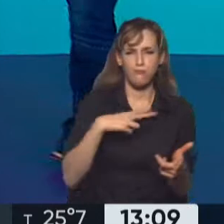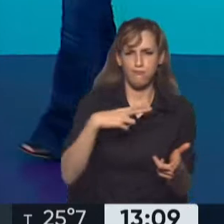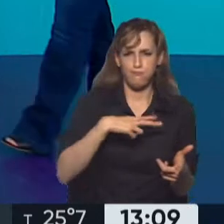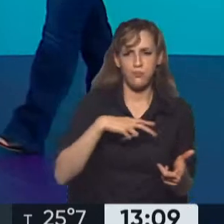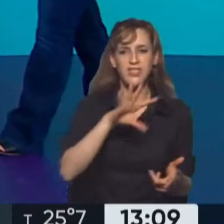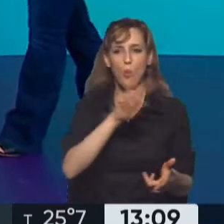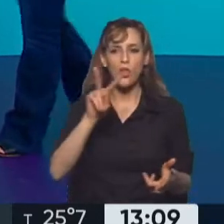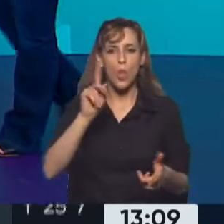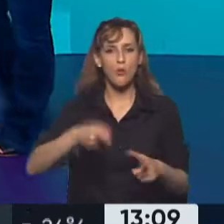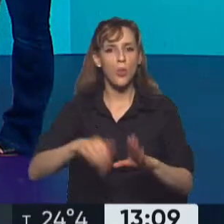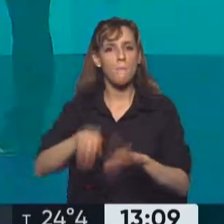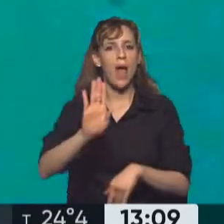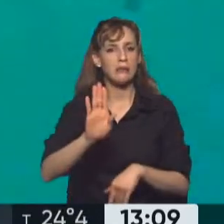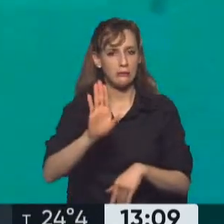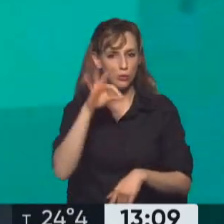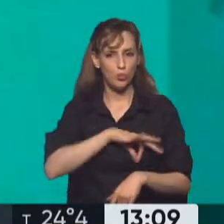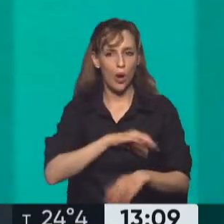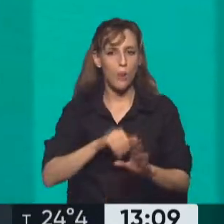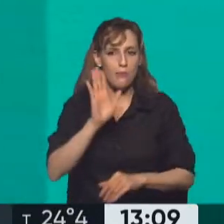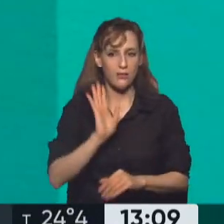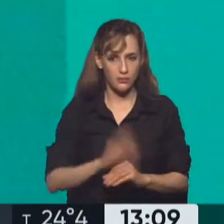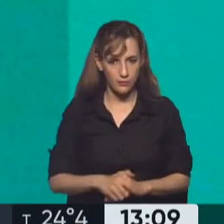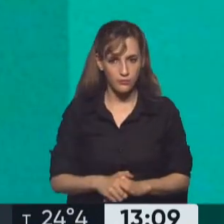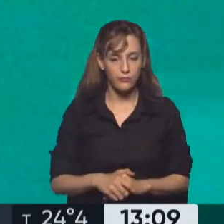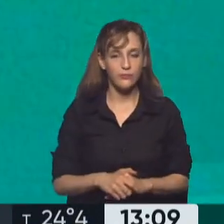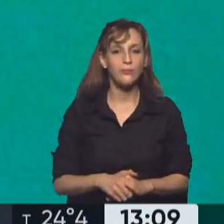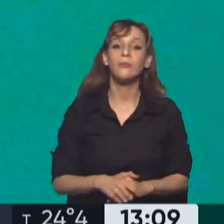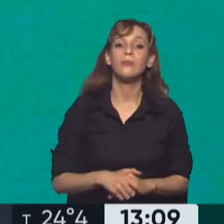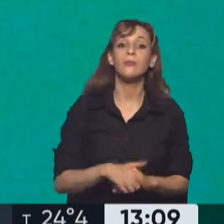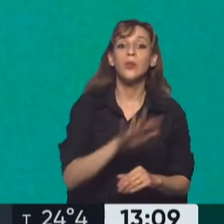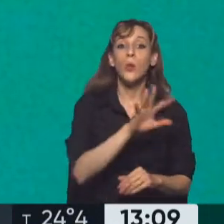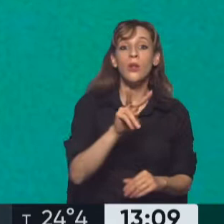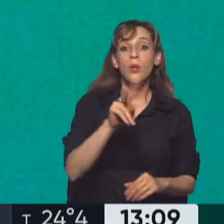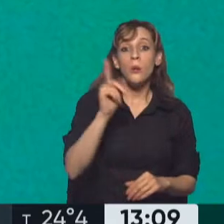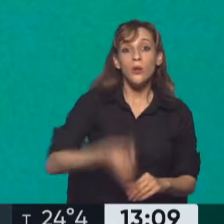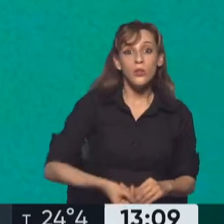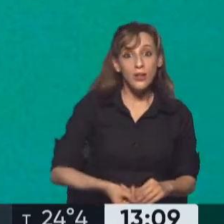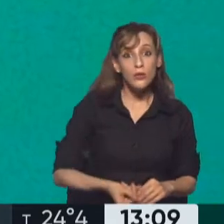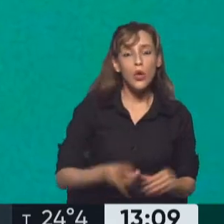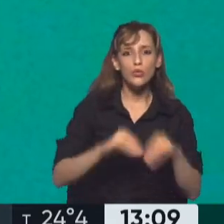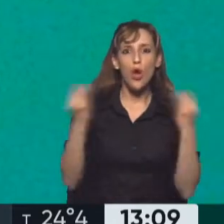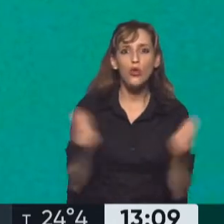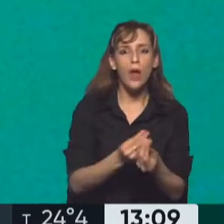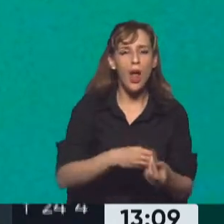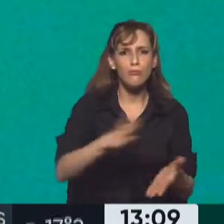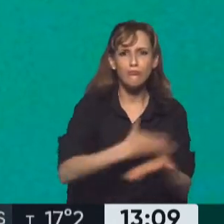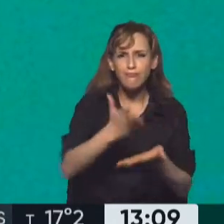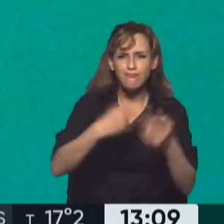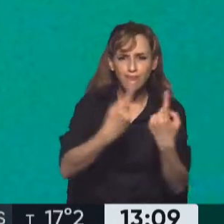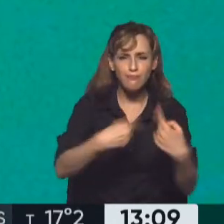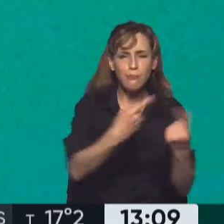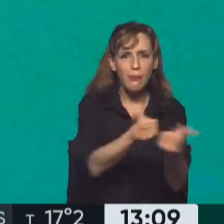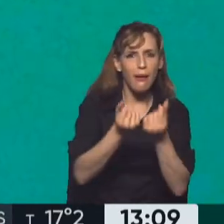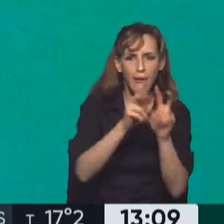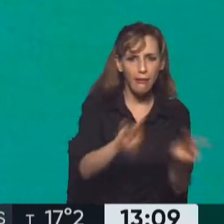Es decir, el 10% que más tiene se queda con la mitad de lo que se genera. O